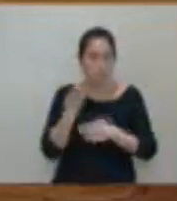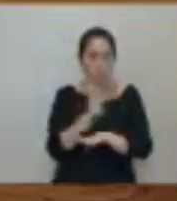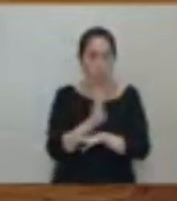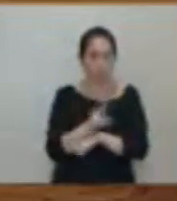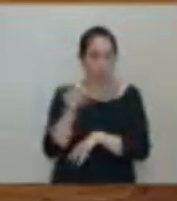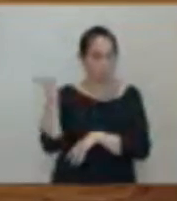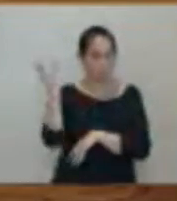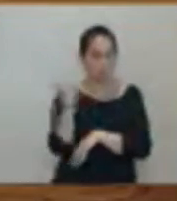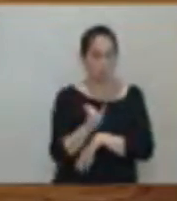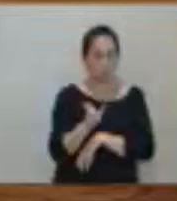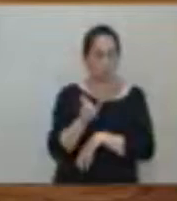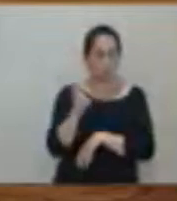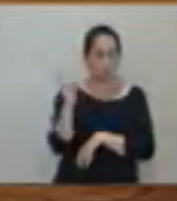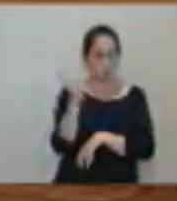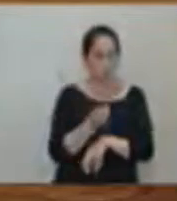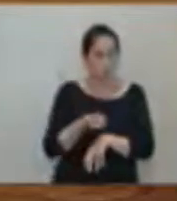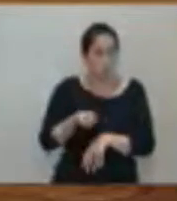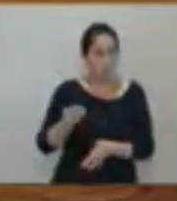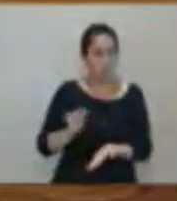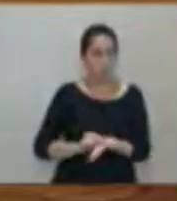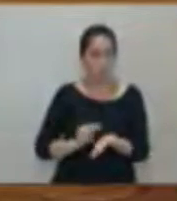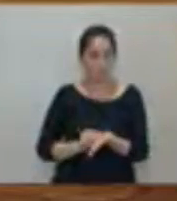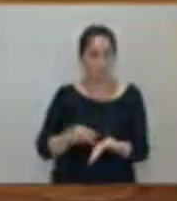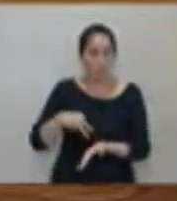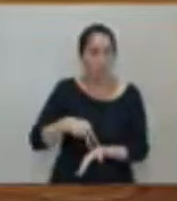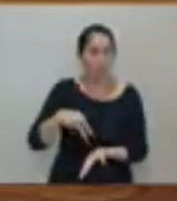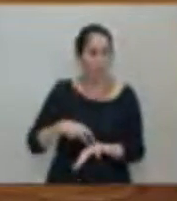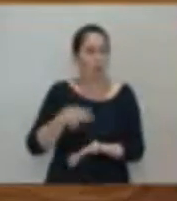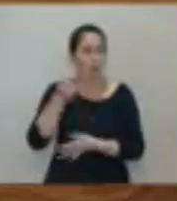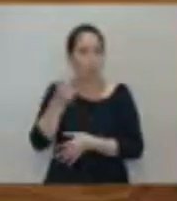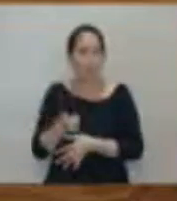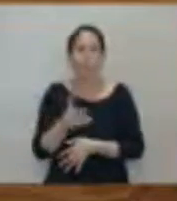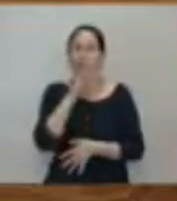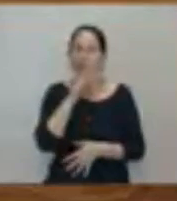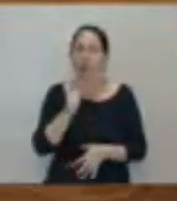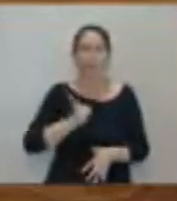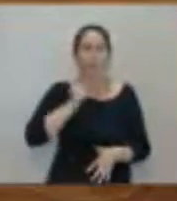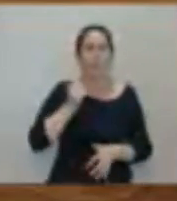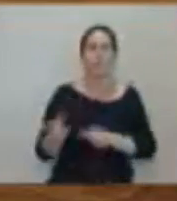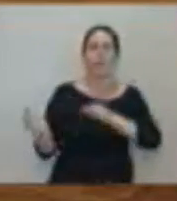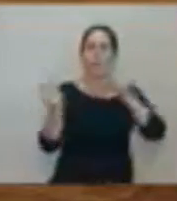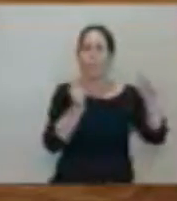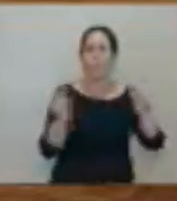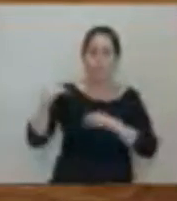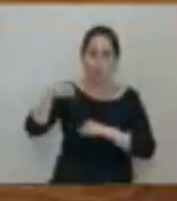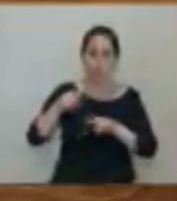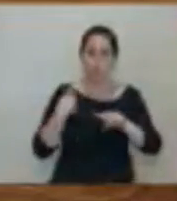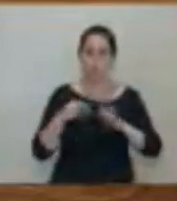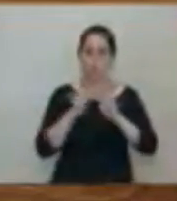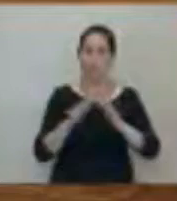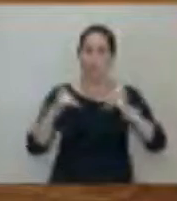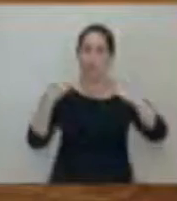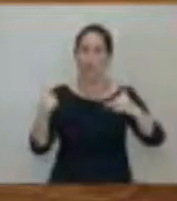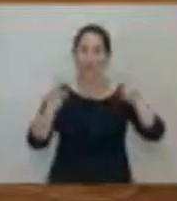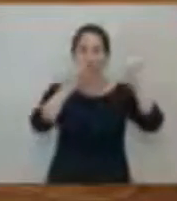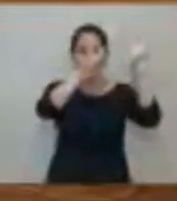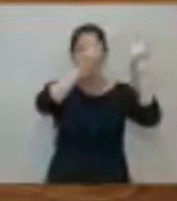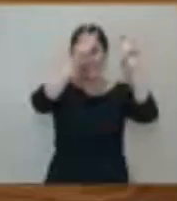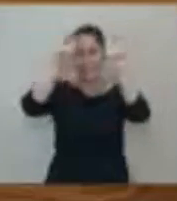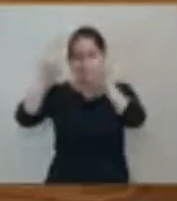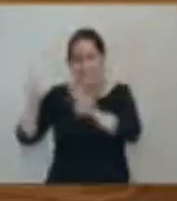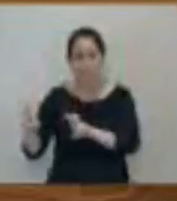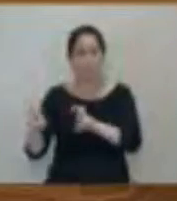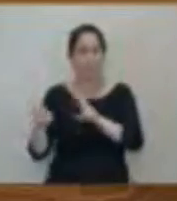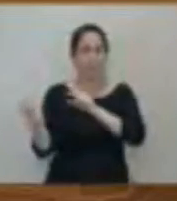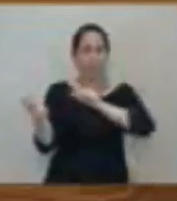viene muy poco al Parlamento, tenemos ocasión de debatir hoy en esta Cámara de tantos temas y de